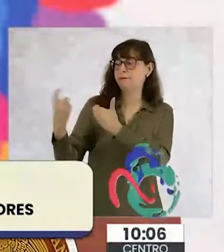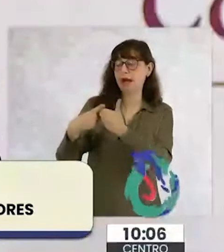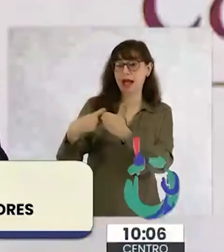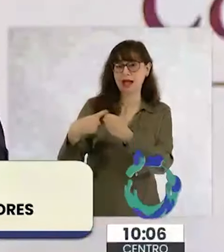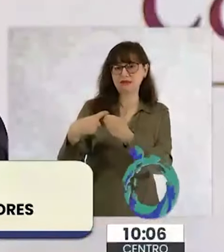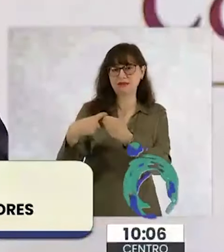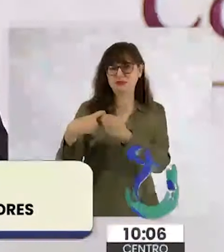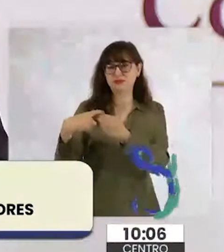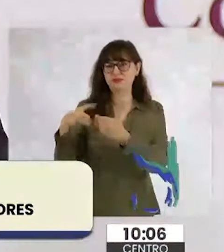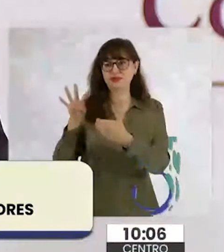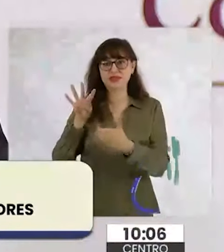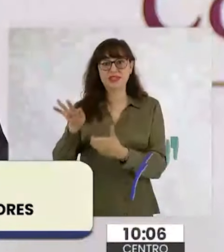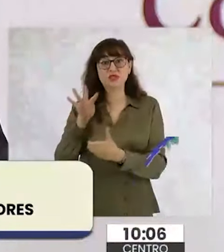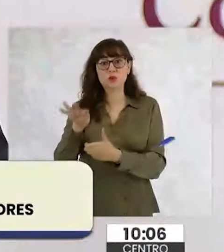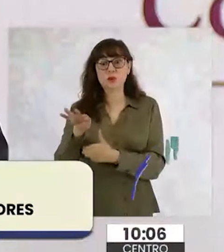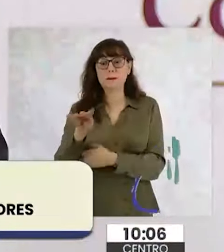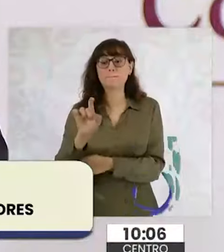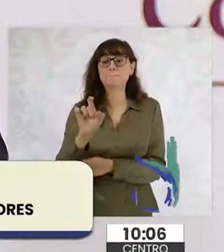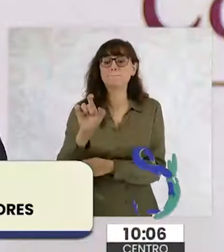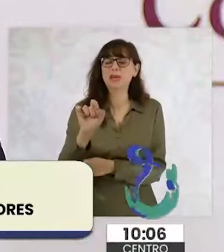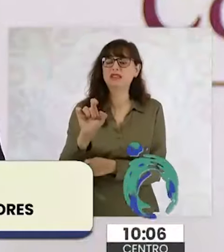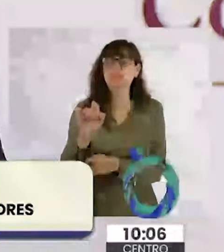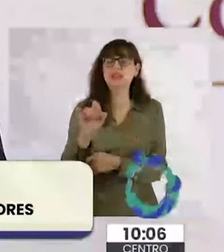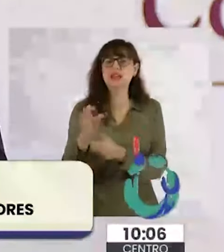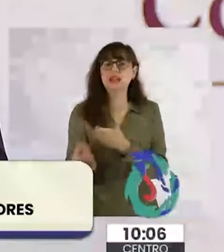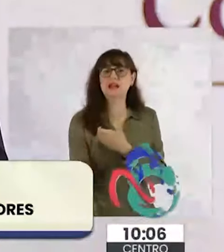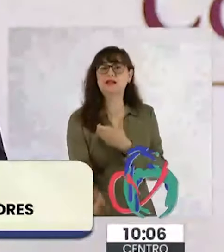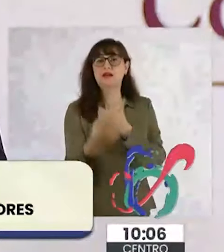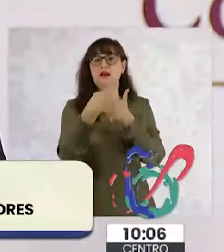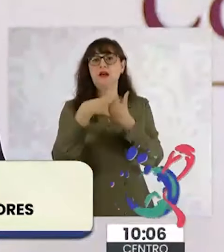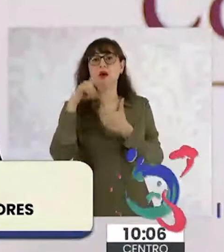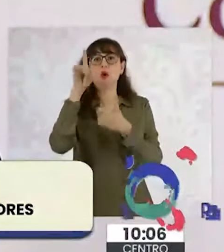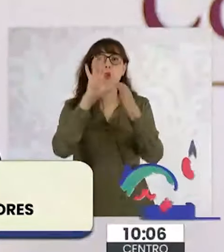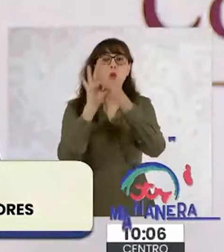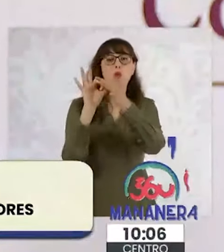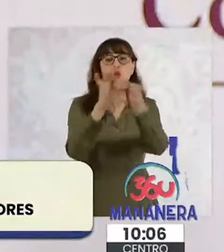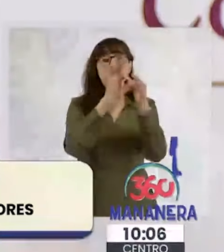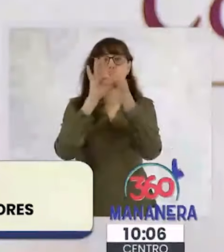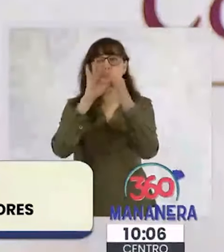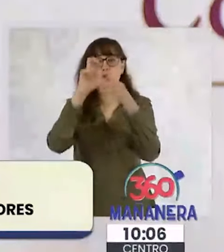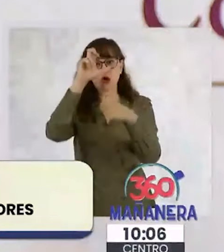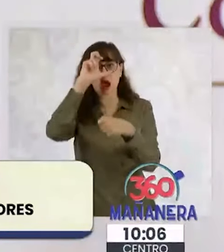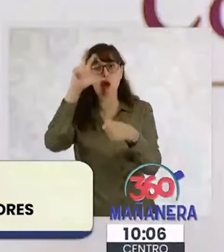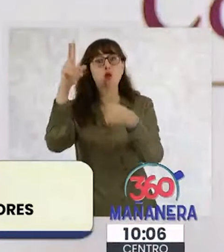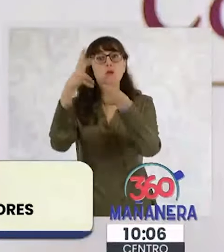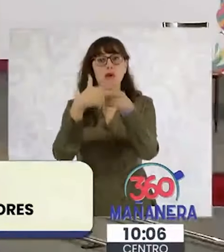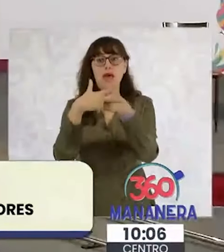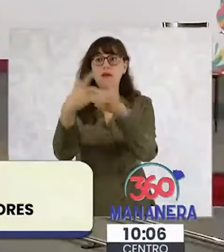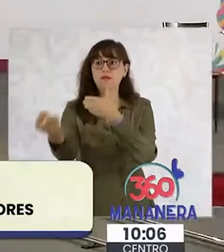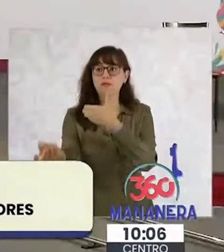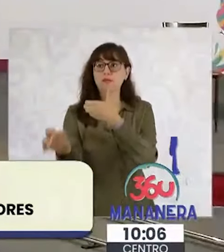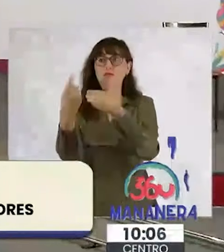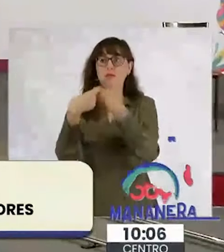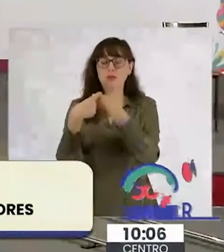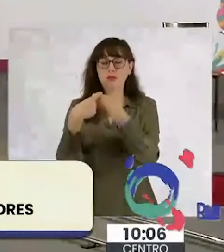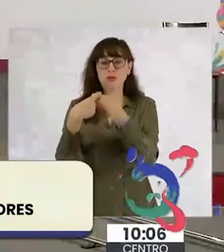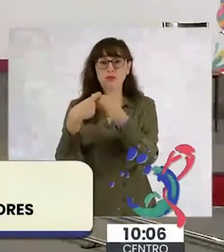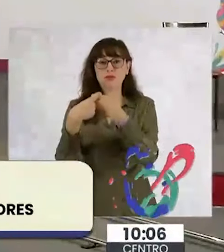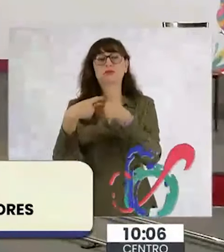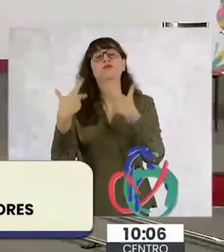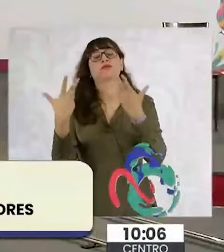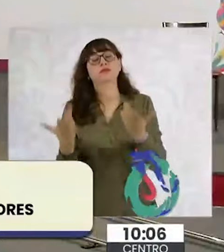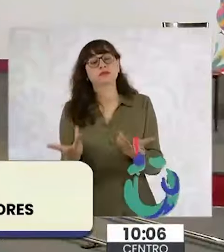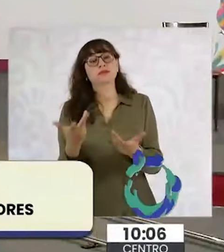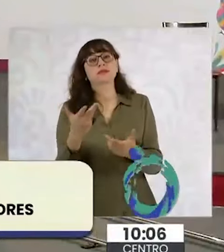pasado se incor también y qué bueno que así fue la unión africana Entonces en un